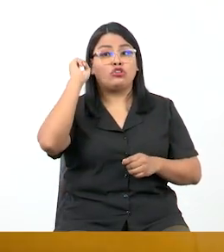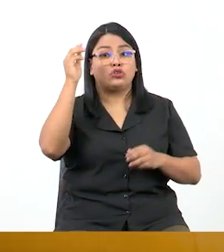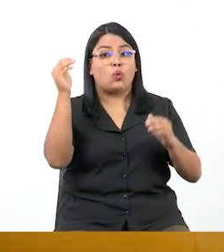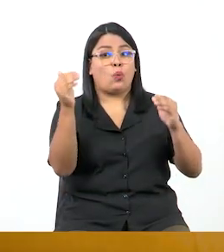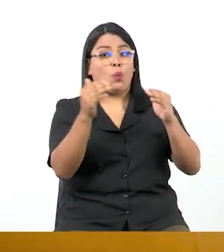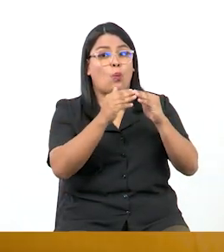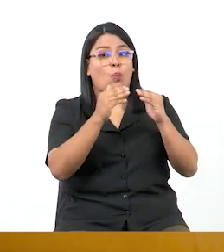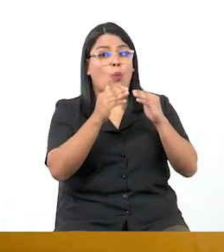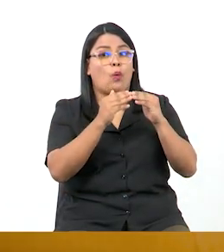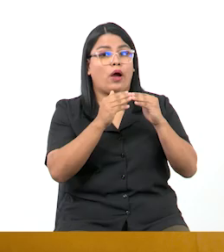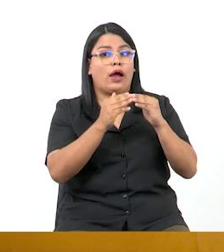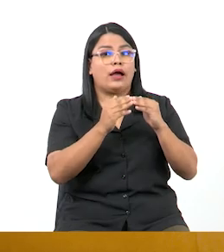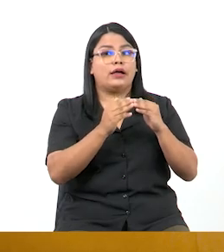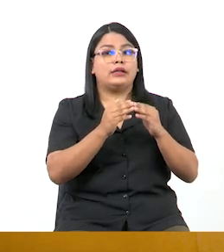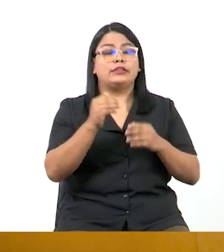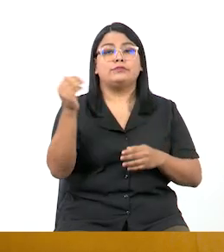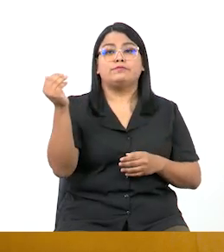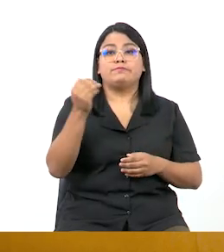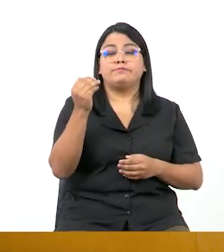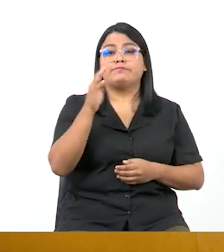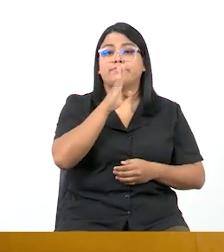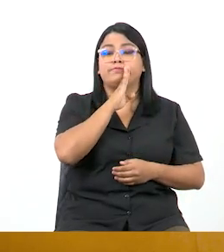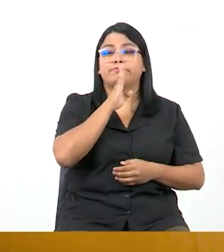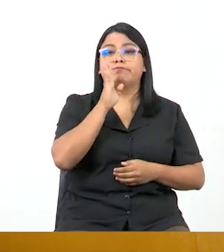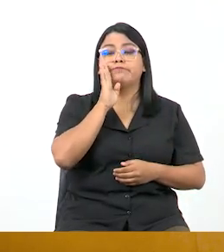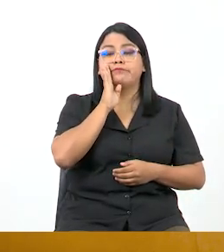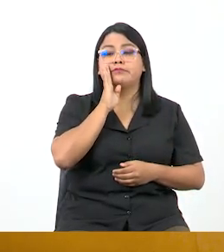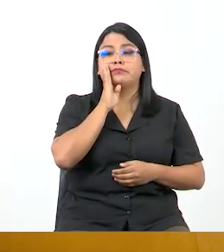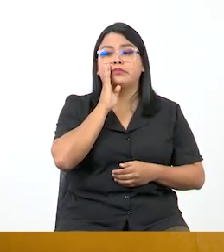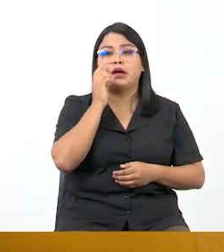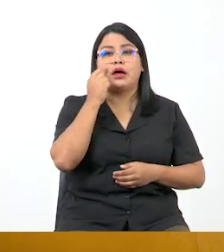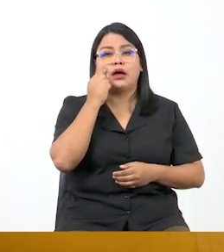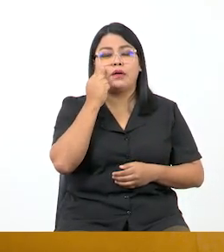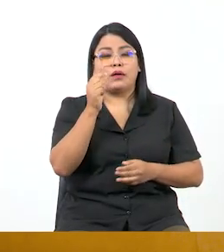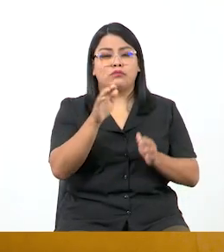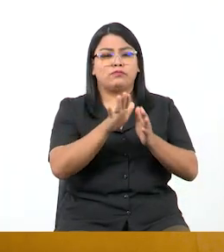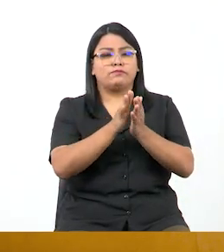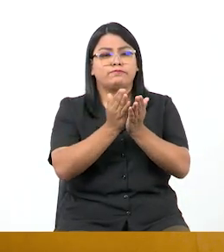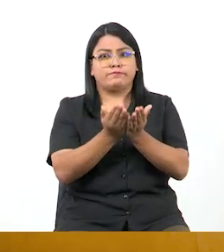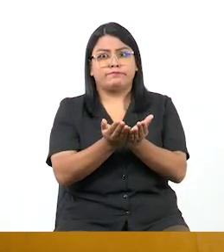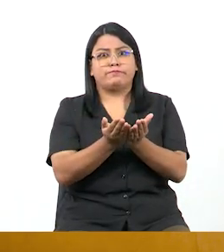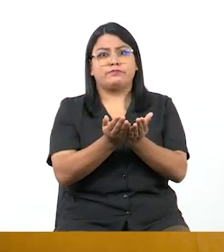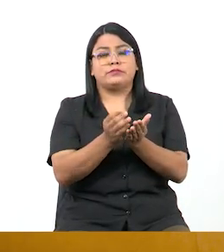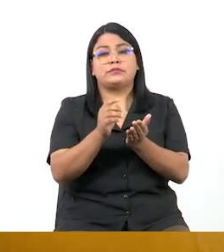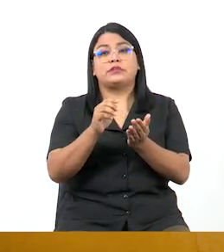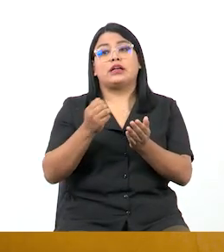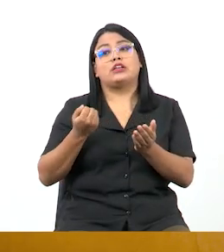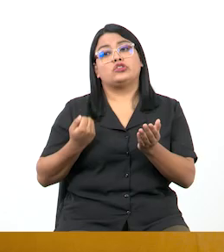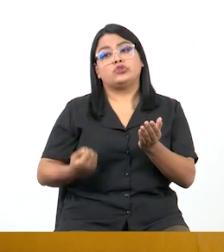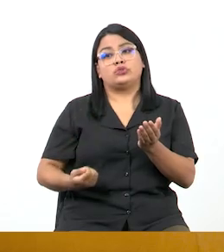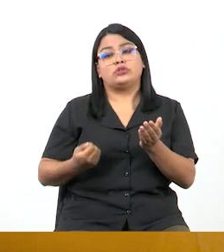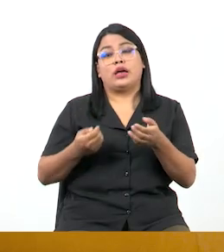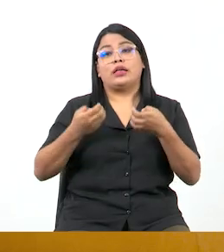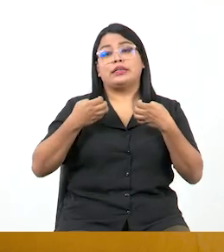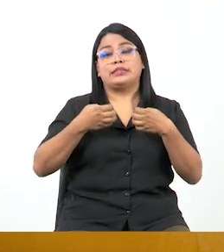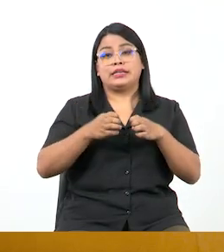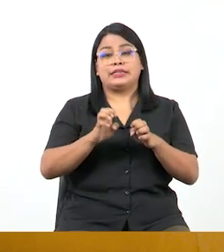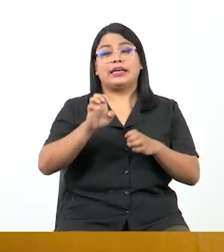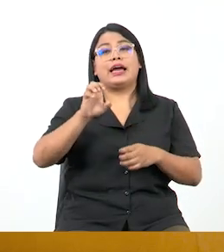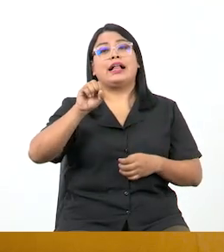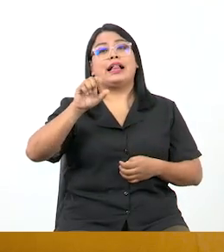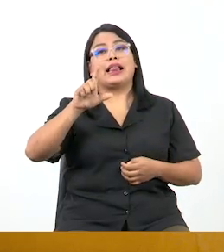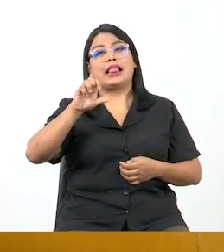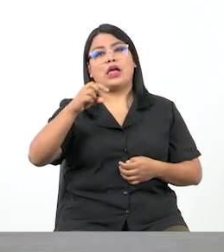con los docentes de lenguaje y literatura de educación media para que podamos hablar sobre los libros de texto que están creados a partir de la